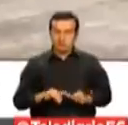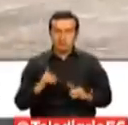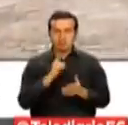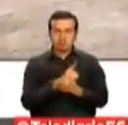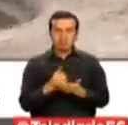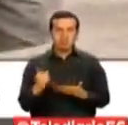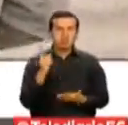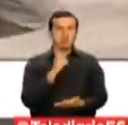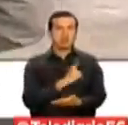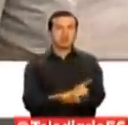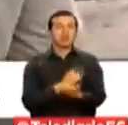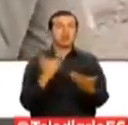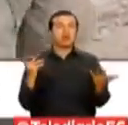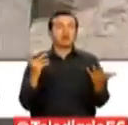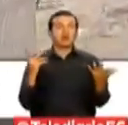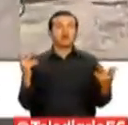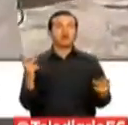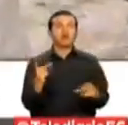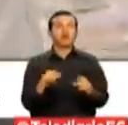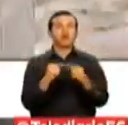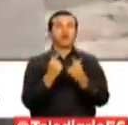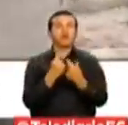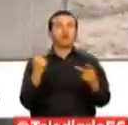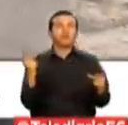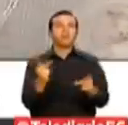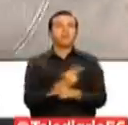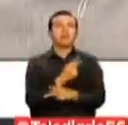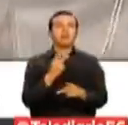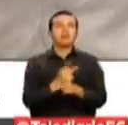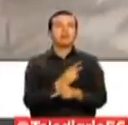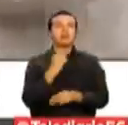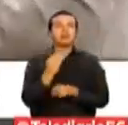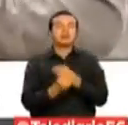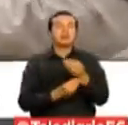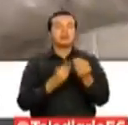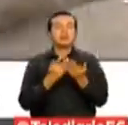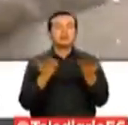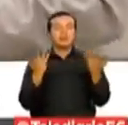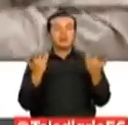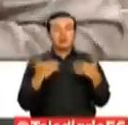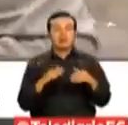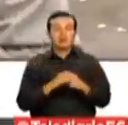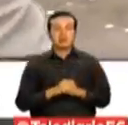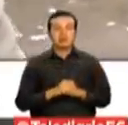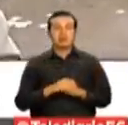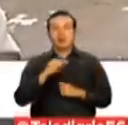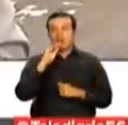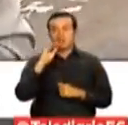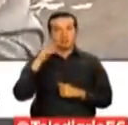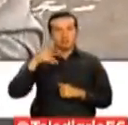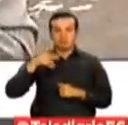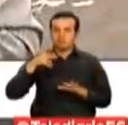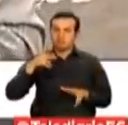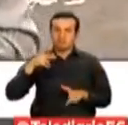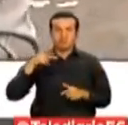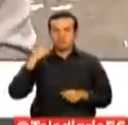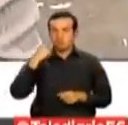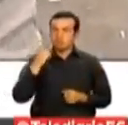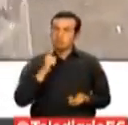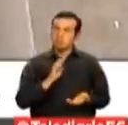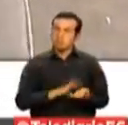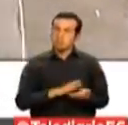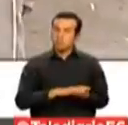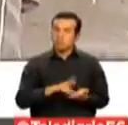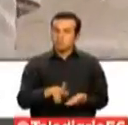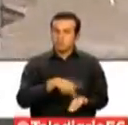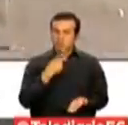semana pasada acá desarticularon una peligrosa banda que se dedicaba a extorsionar. ¿Saben lo que hacían? Le decían, no te asalto, pero te cobro tanto.